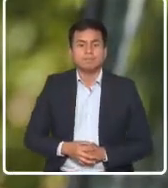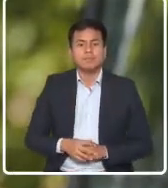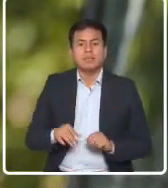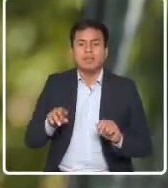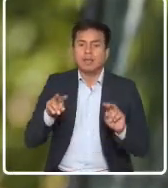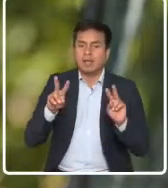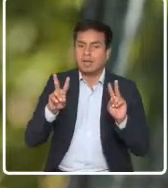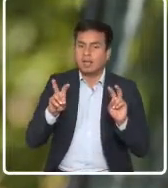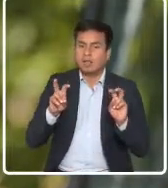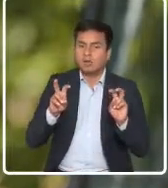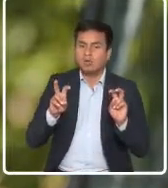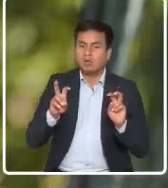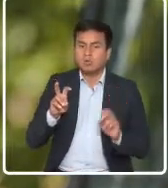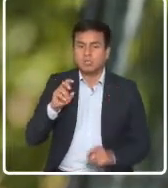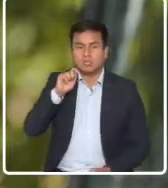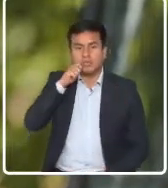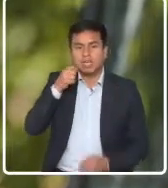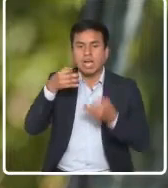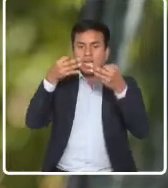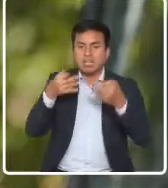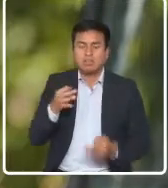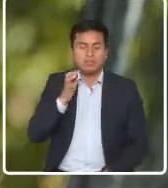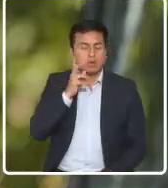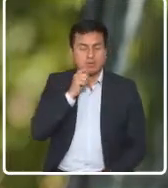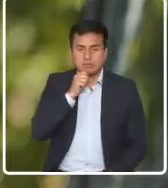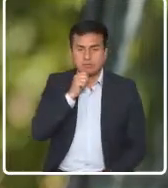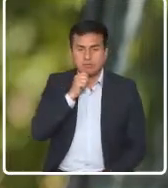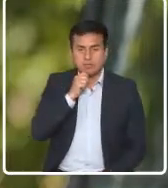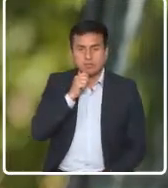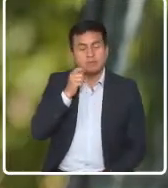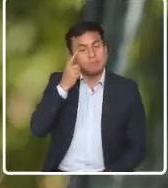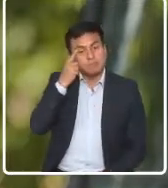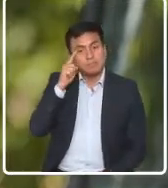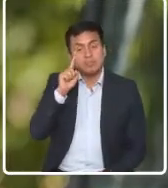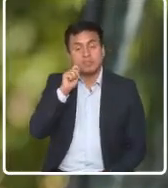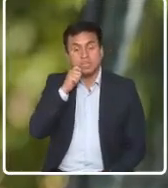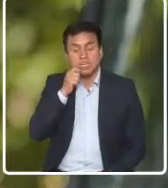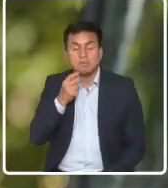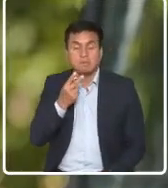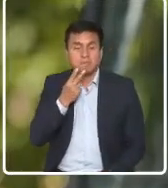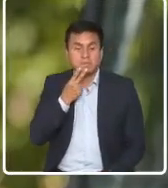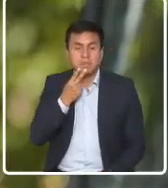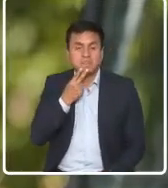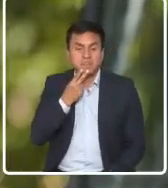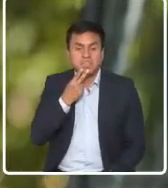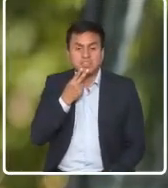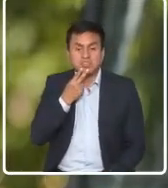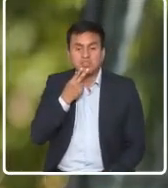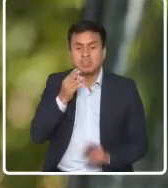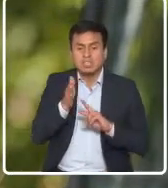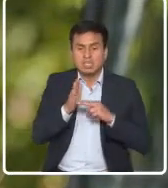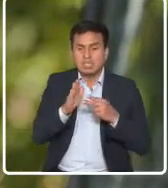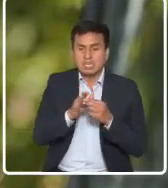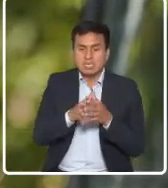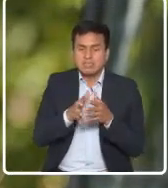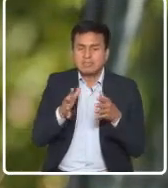Algo que no está garantizado, sino más bien viviendo una severa